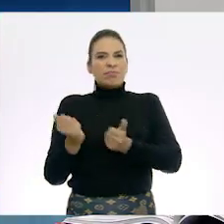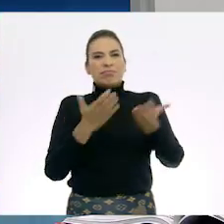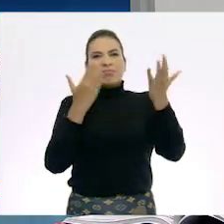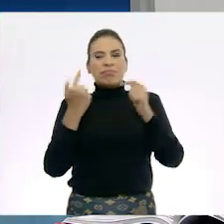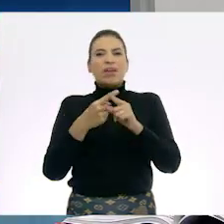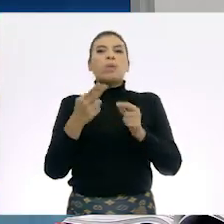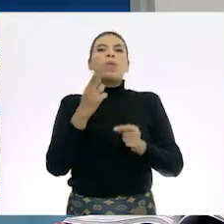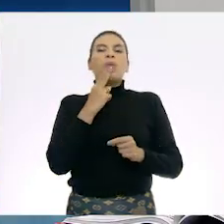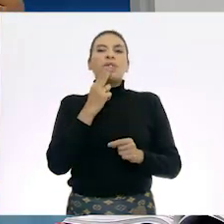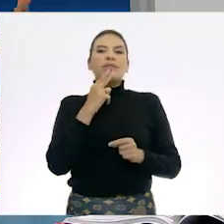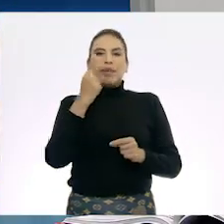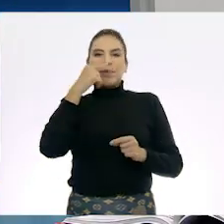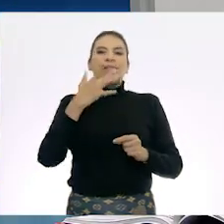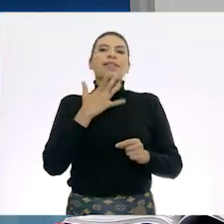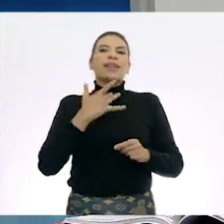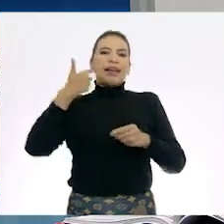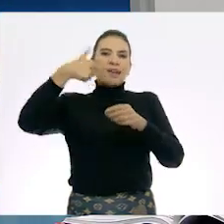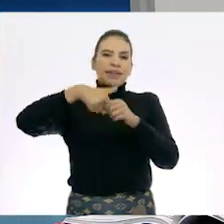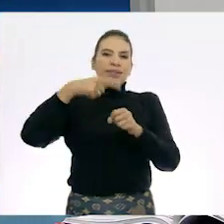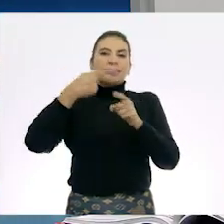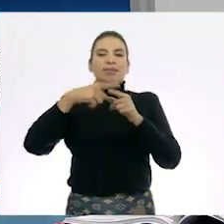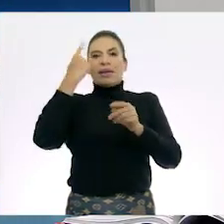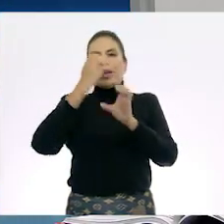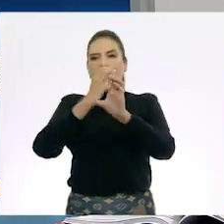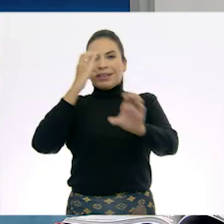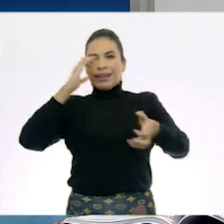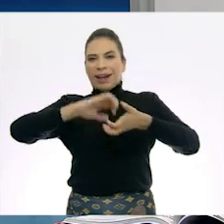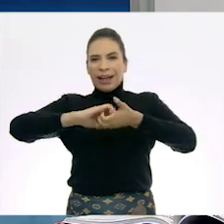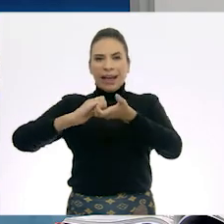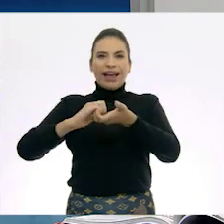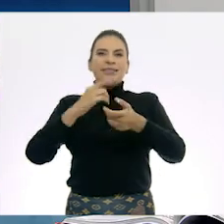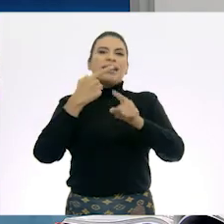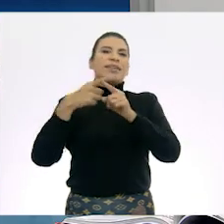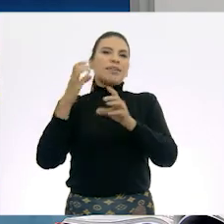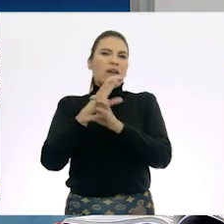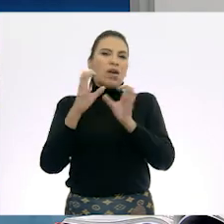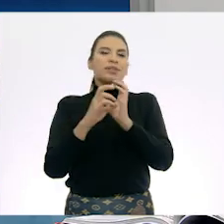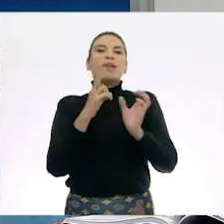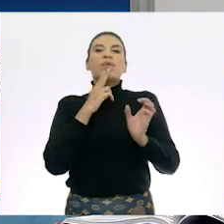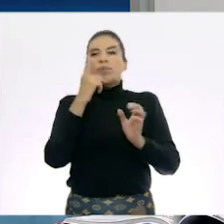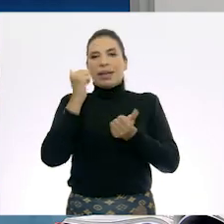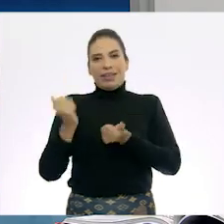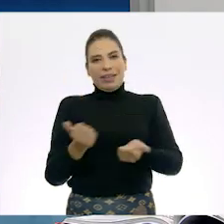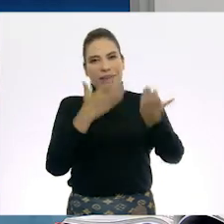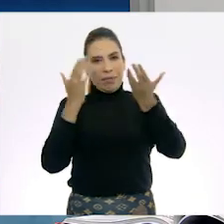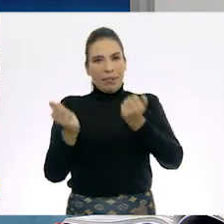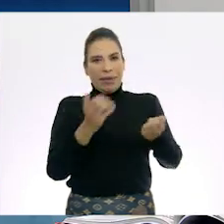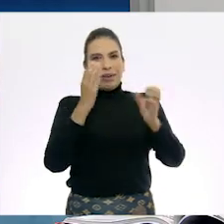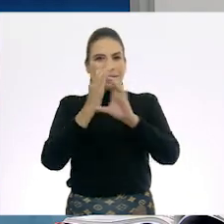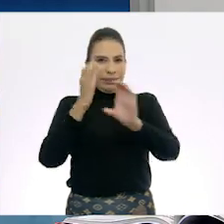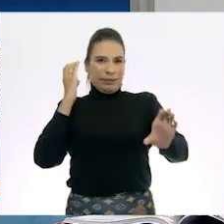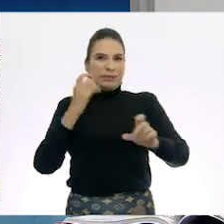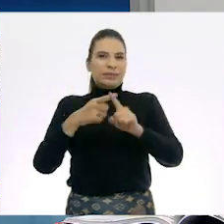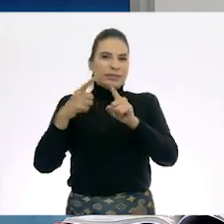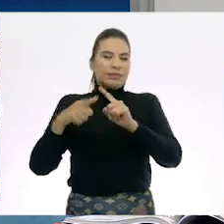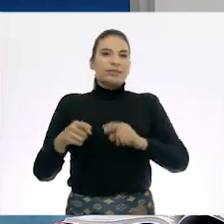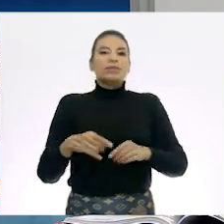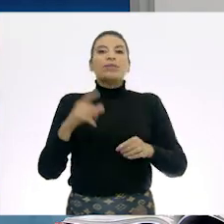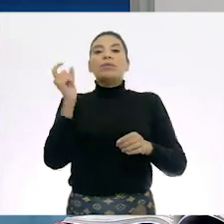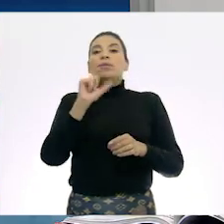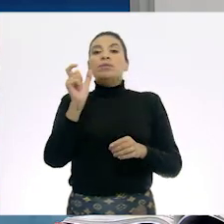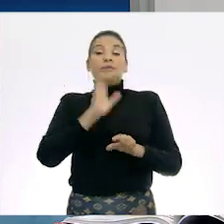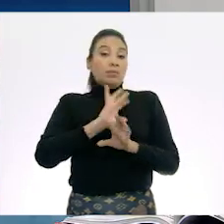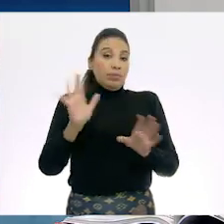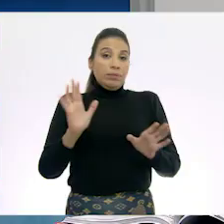el combustible para los trailers, para el medio que se vaya a utilizar para transportarlos. Y finalmente, cuando ya